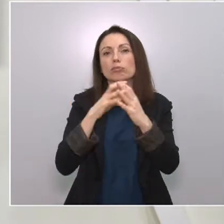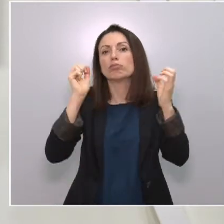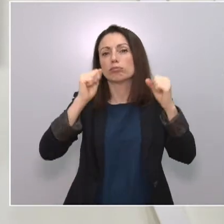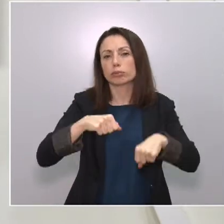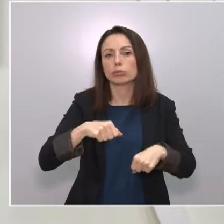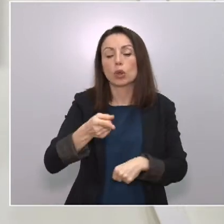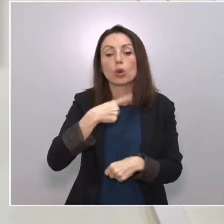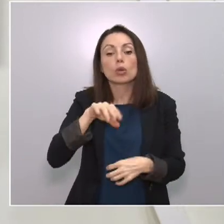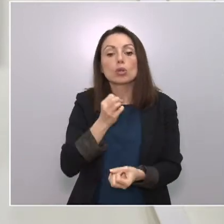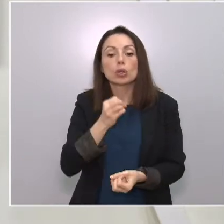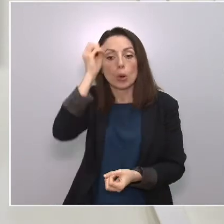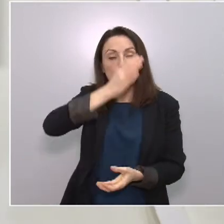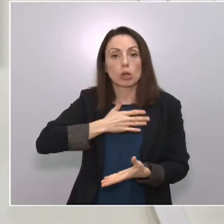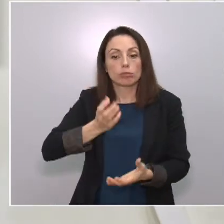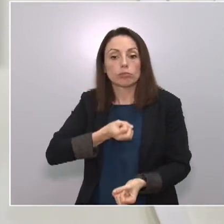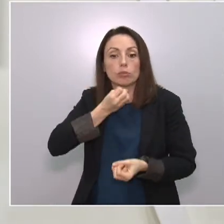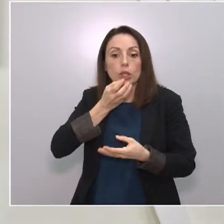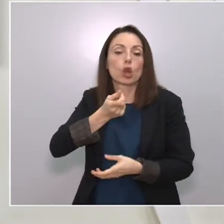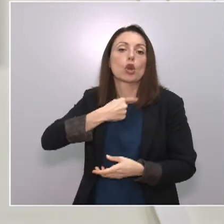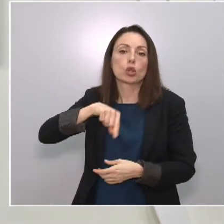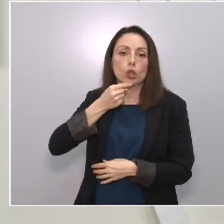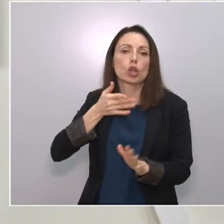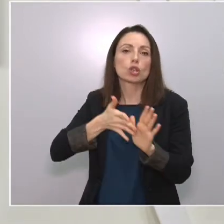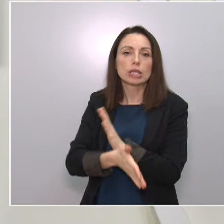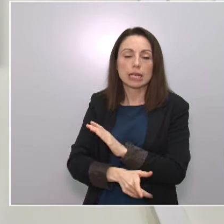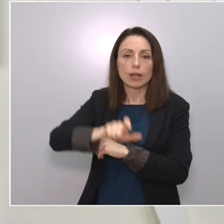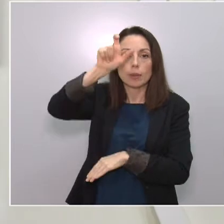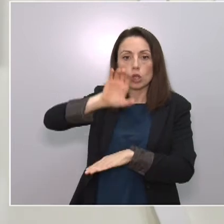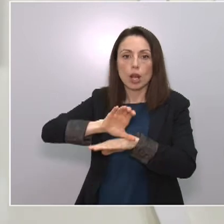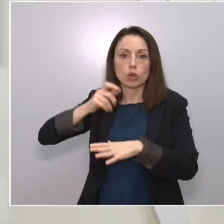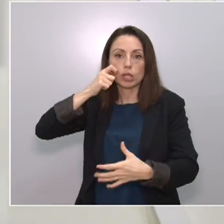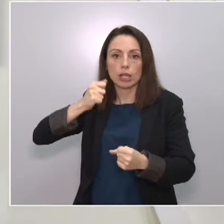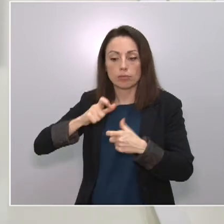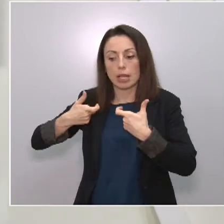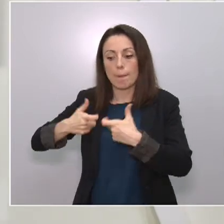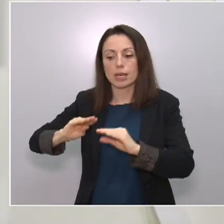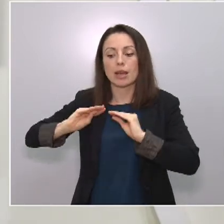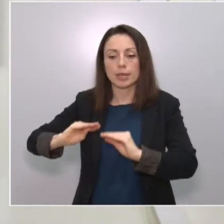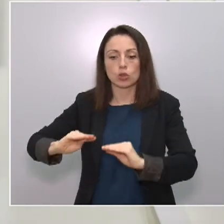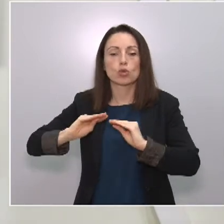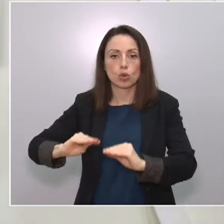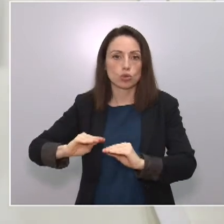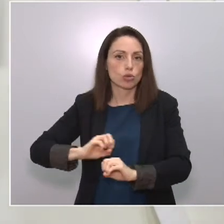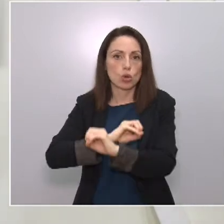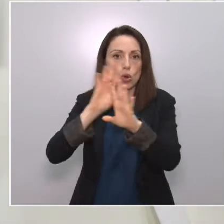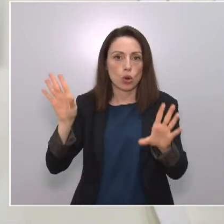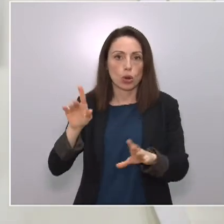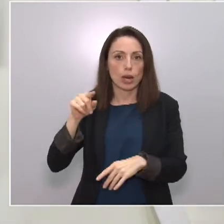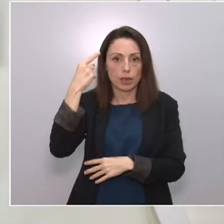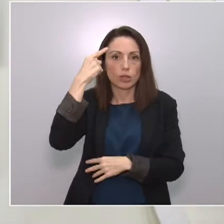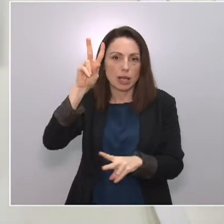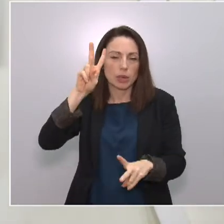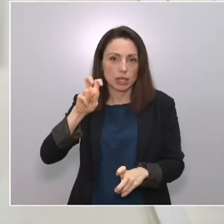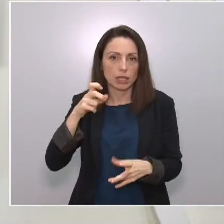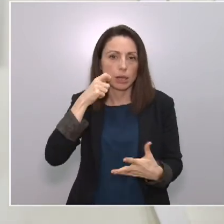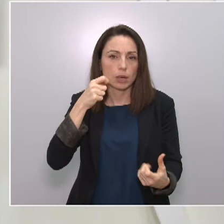Nosotros hemos transmitido que, y cuando hablo de nosotros hablo del consejero de Salud, con su departamento, que evidentemente son los que tienen que posicionarse sobre esta